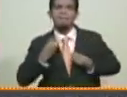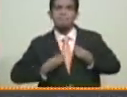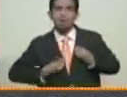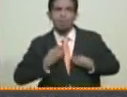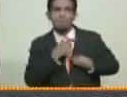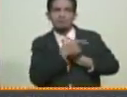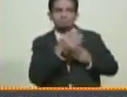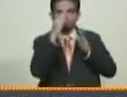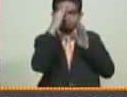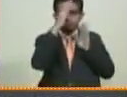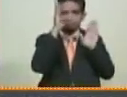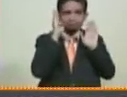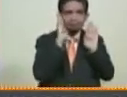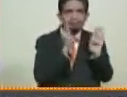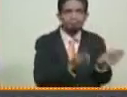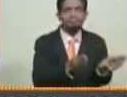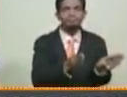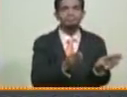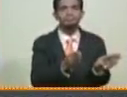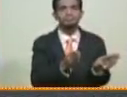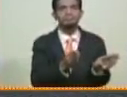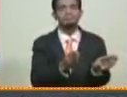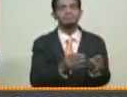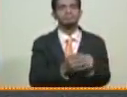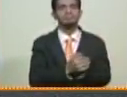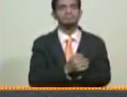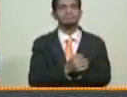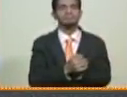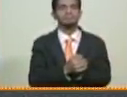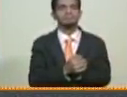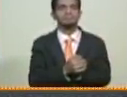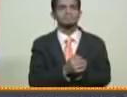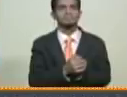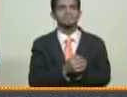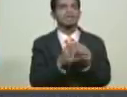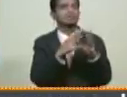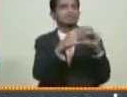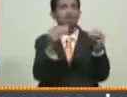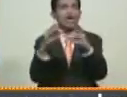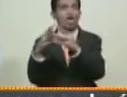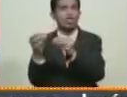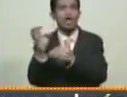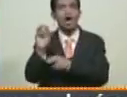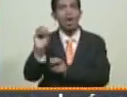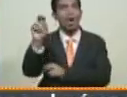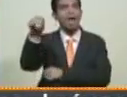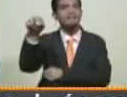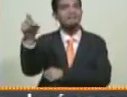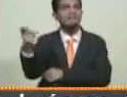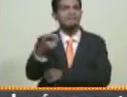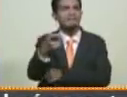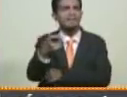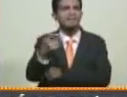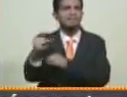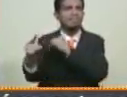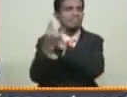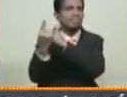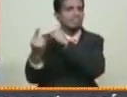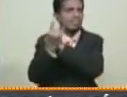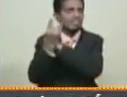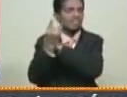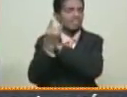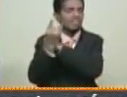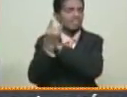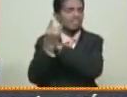solo han sido estafados por una cosa que se llama foro penal, y todas estas ONG, bueno, eso es parte